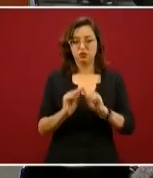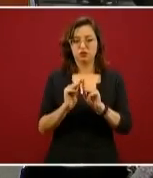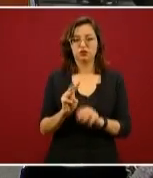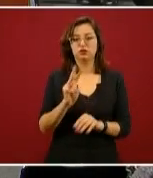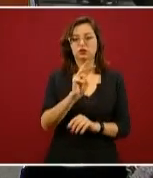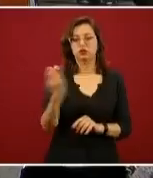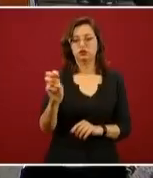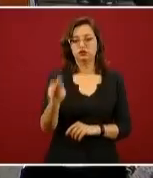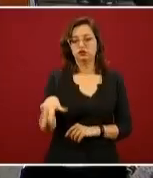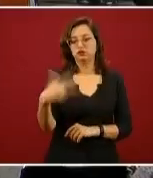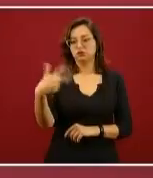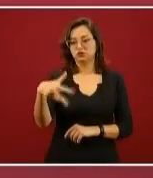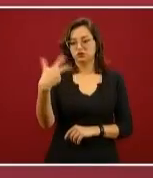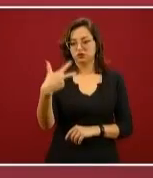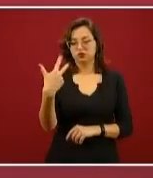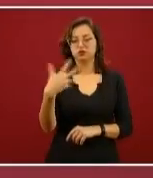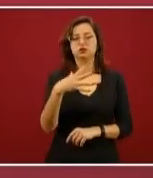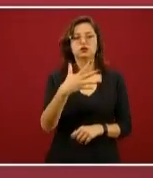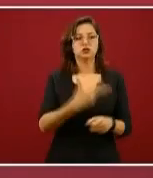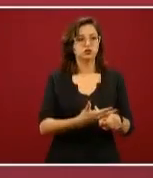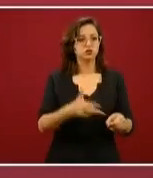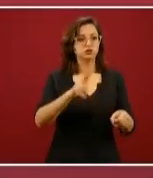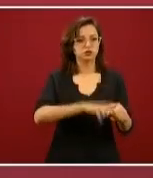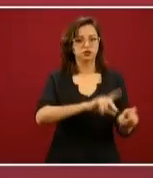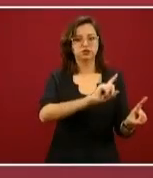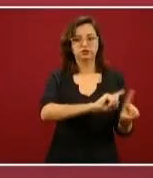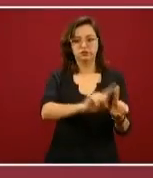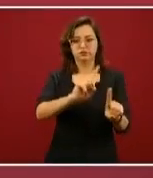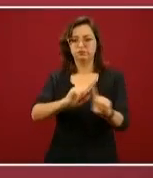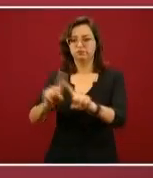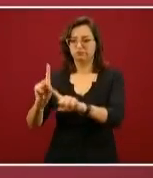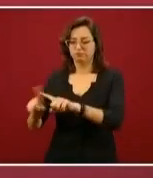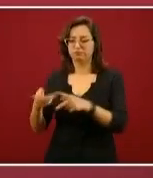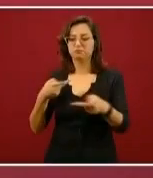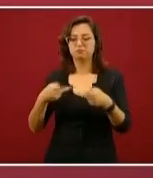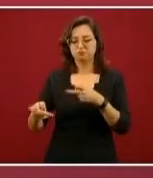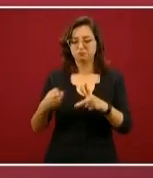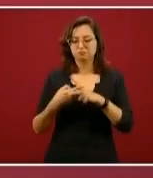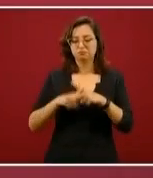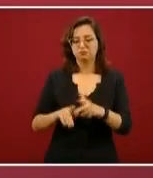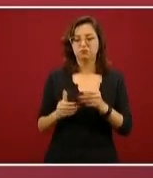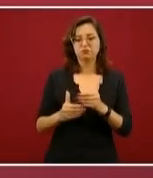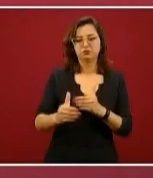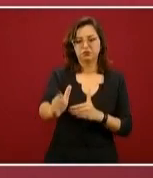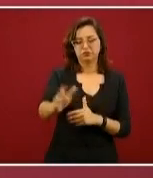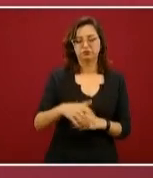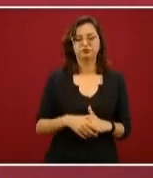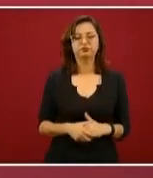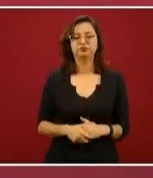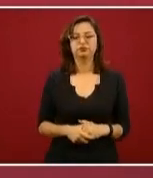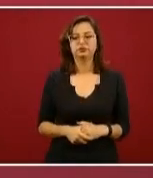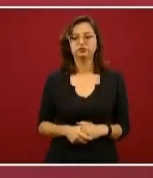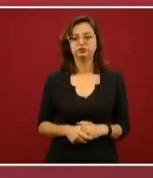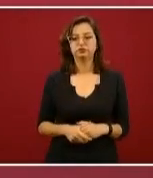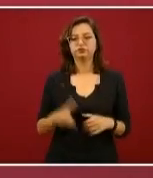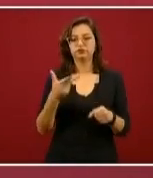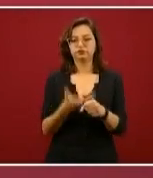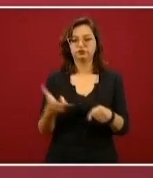313 instalaciones sanitarias para la aplicación del plan. Las capacidades de